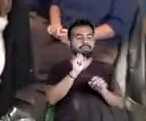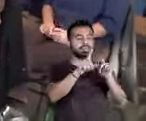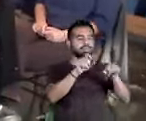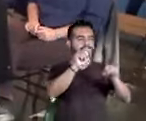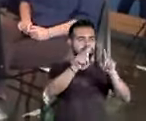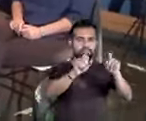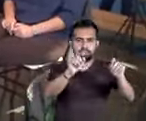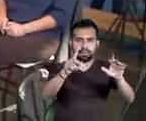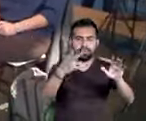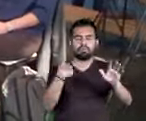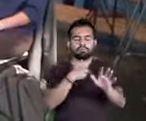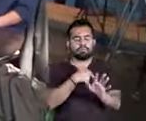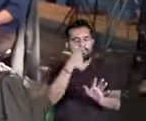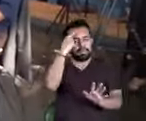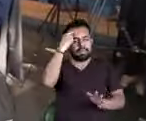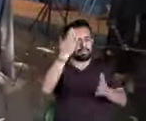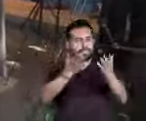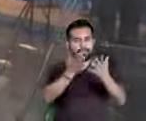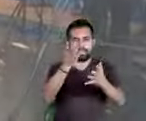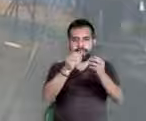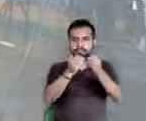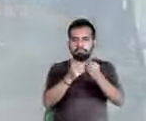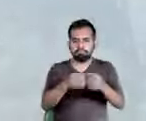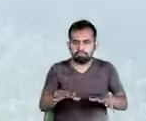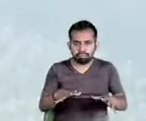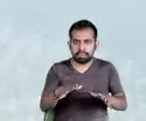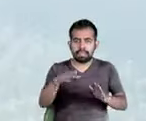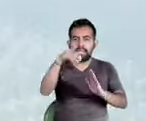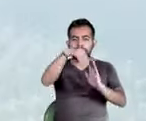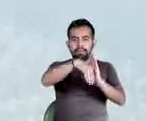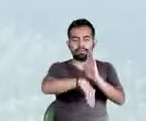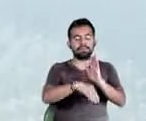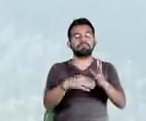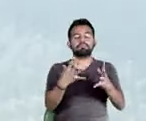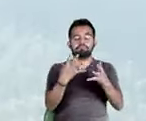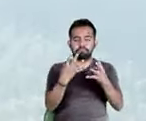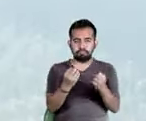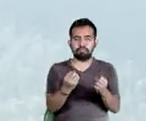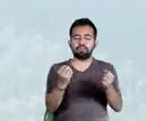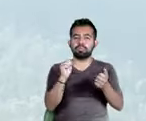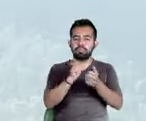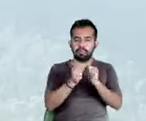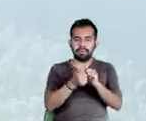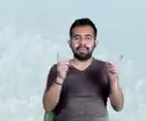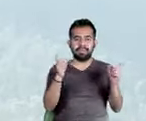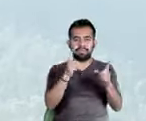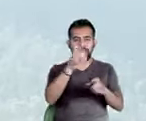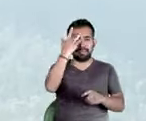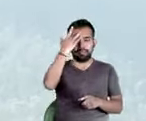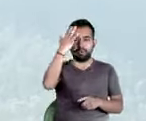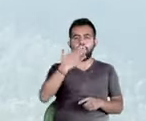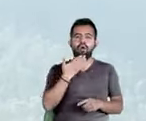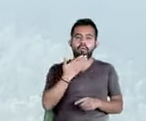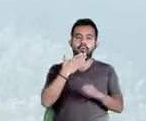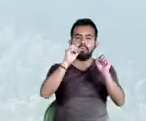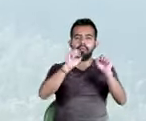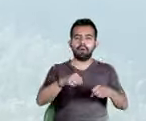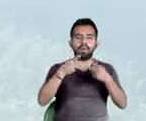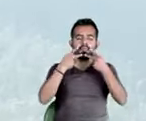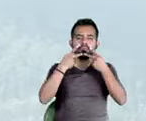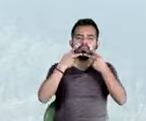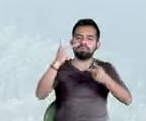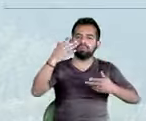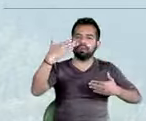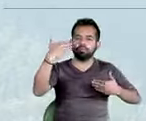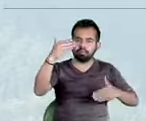la hipótesis de que ha fracasado, vamos a tener un gravísimo problema en la generación de política pública e incluso en la recepción de